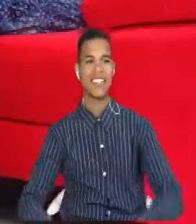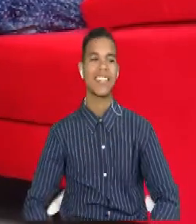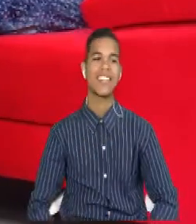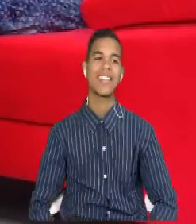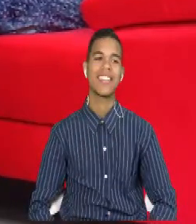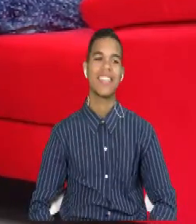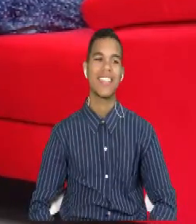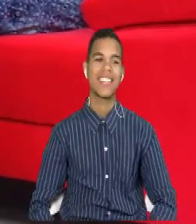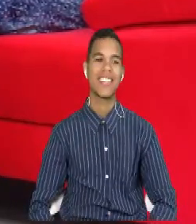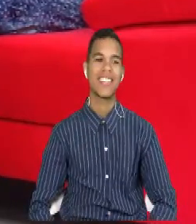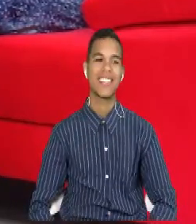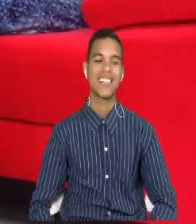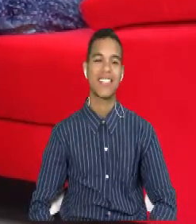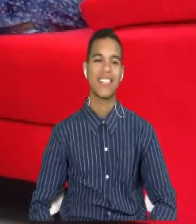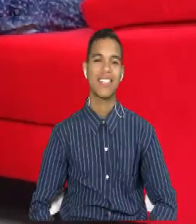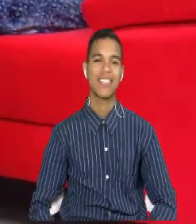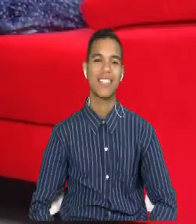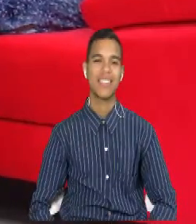bueno, volvamos a las preguntas.